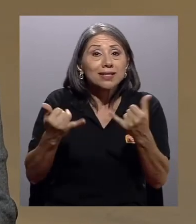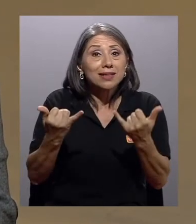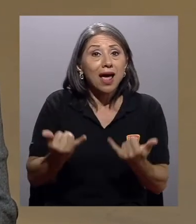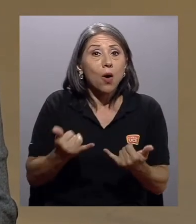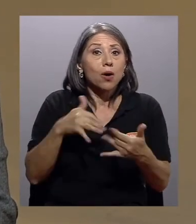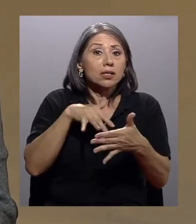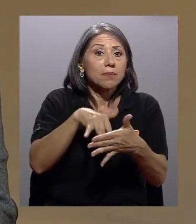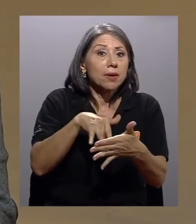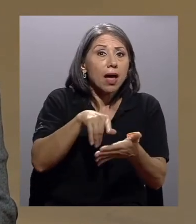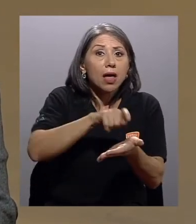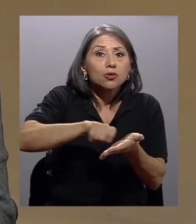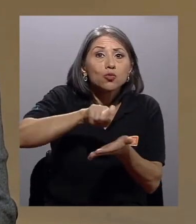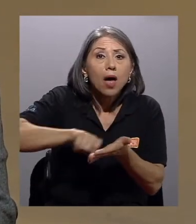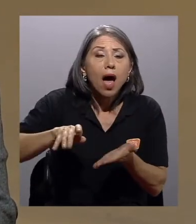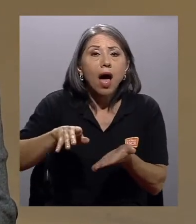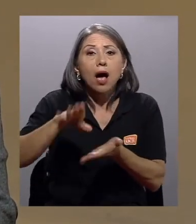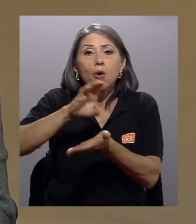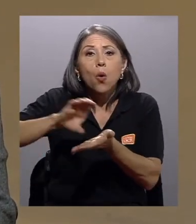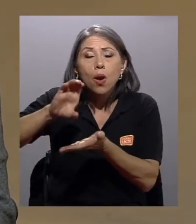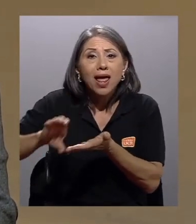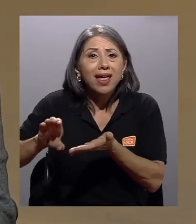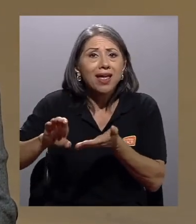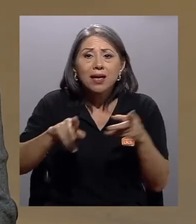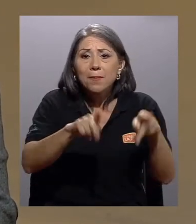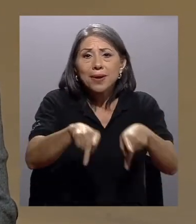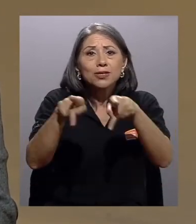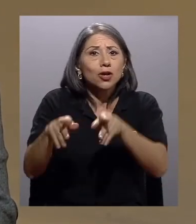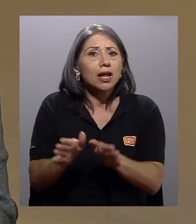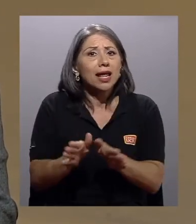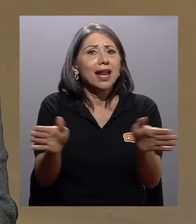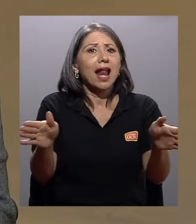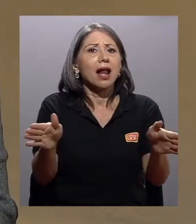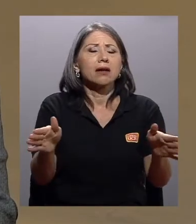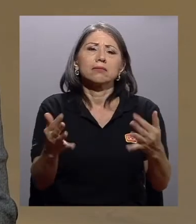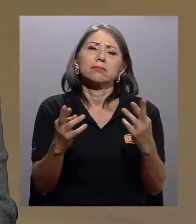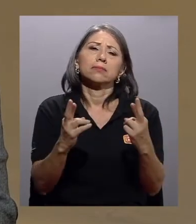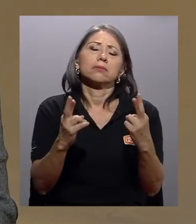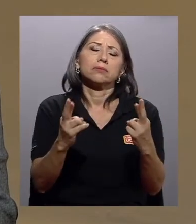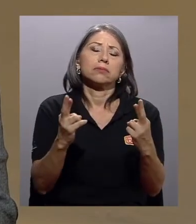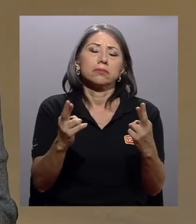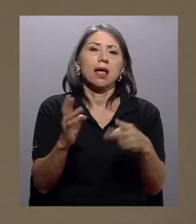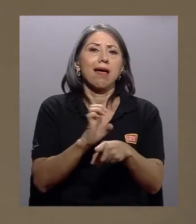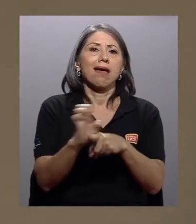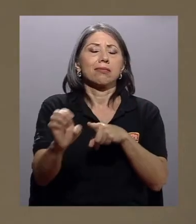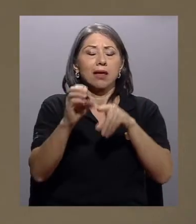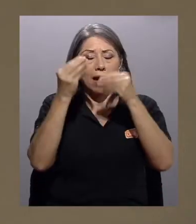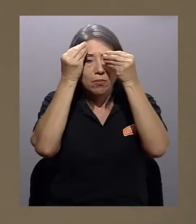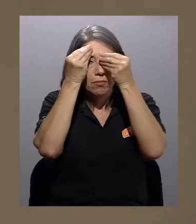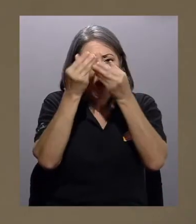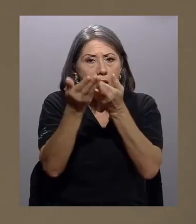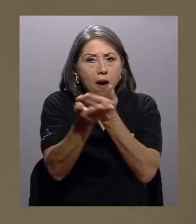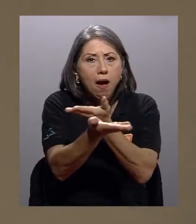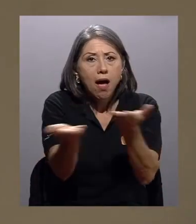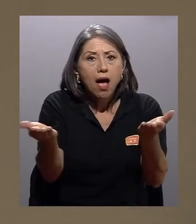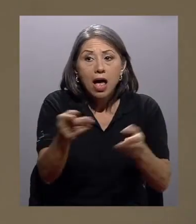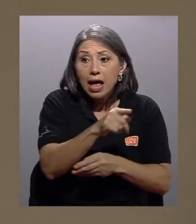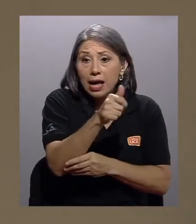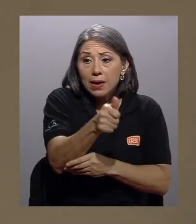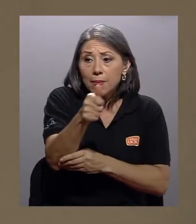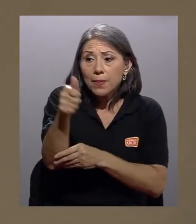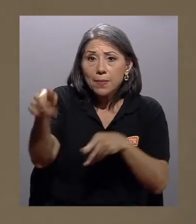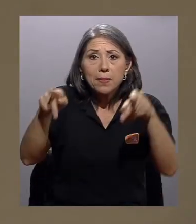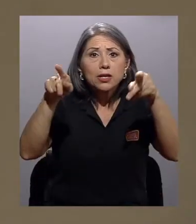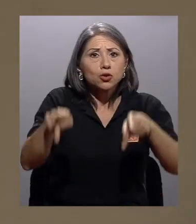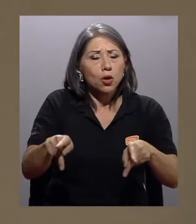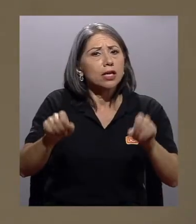en estudios de primaria, secundaria, a la población en general. Sería lo mejor para que las personas tengan más herramientas